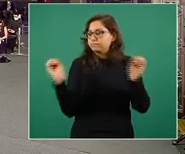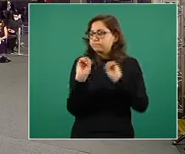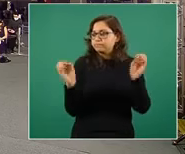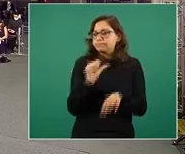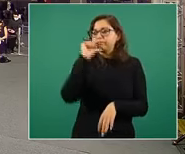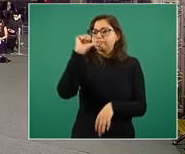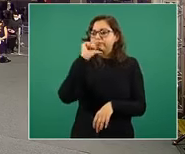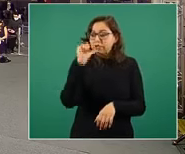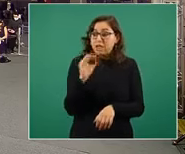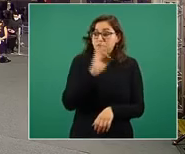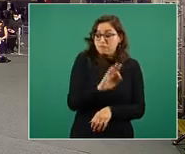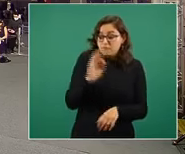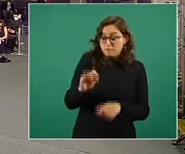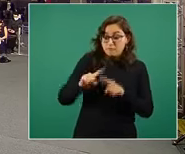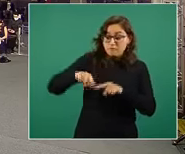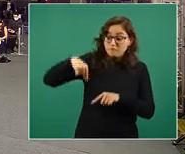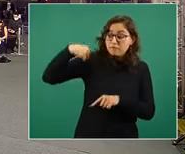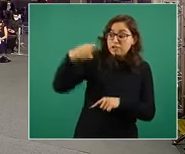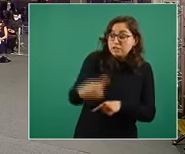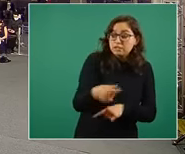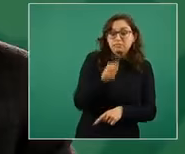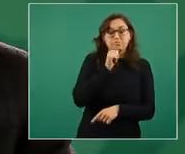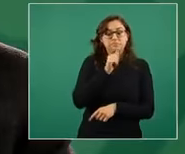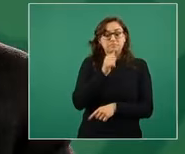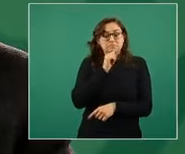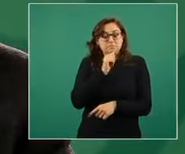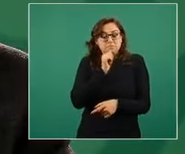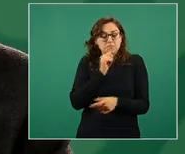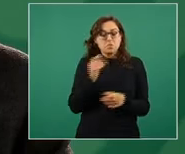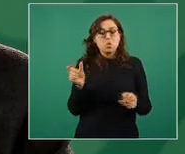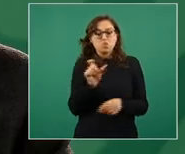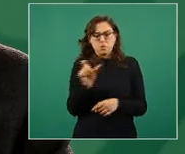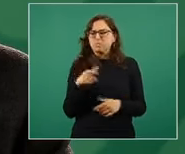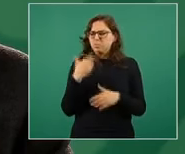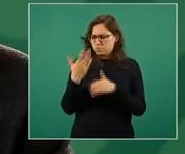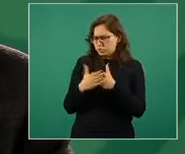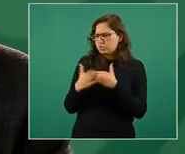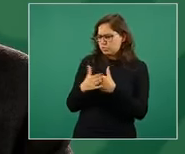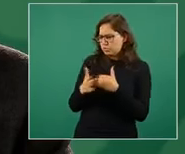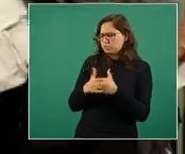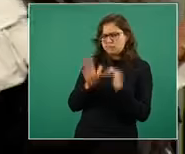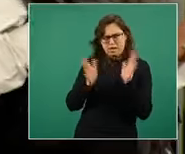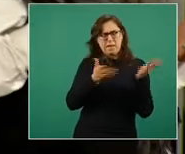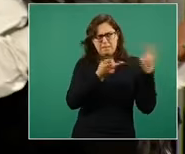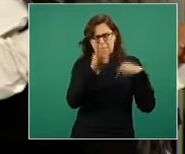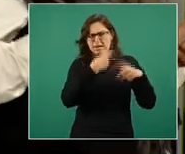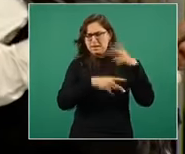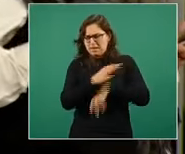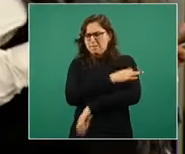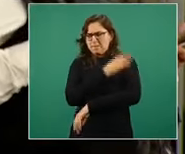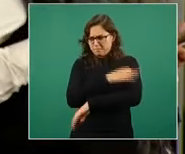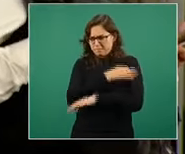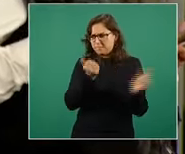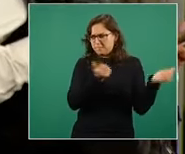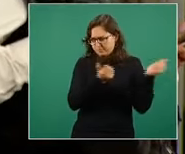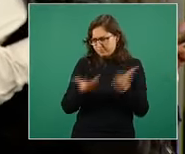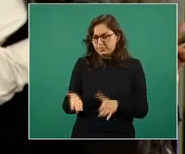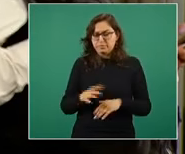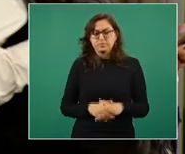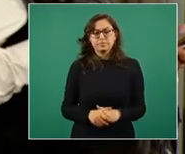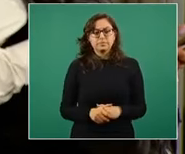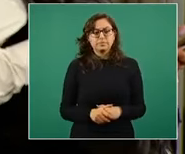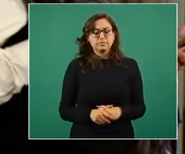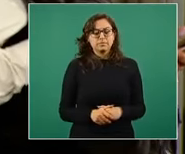programar. Todavía en el paquete que llegará serán incluidas. Okay. Por otro lado, doctor, preguntarle, ¿podrían ampliar la causa de muerte para el